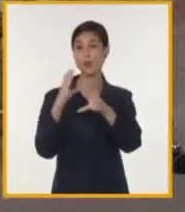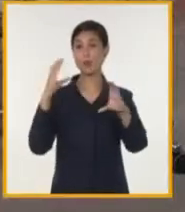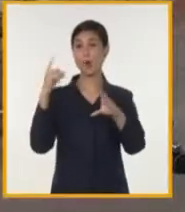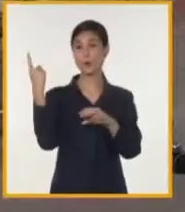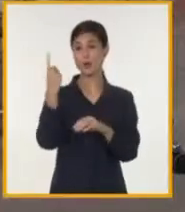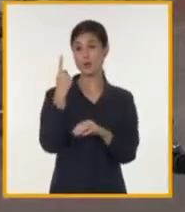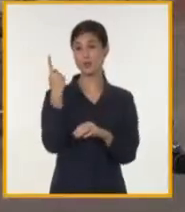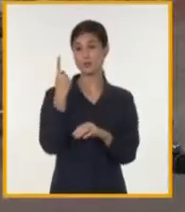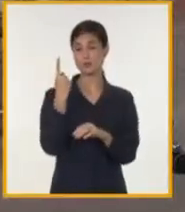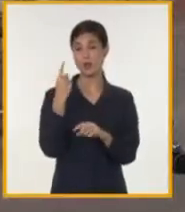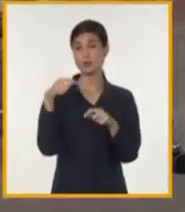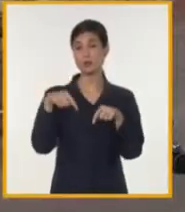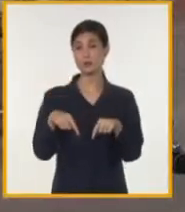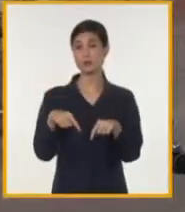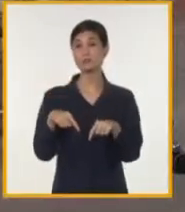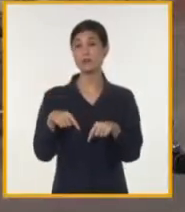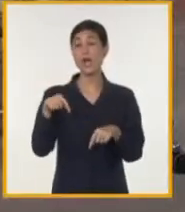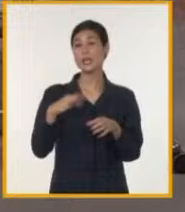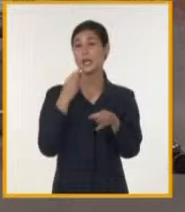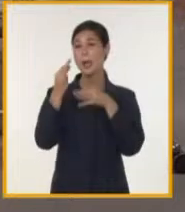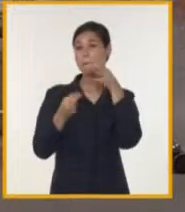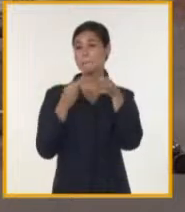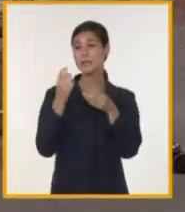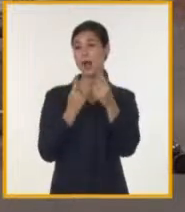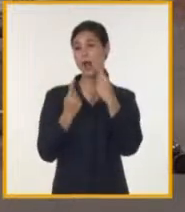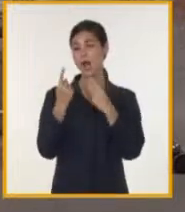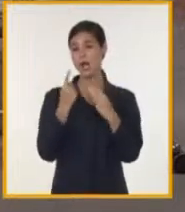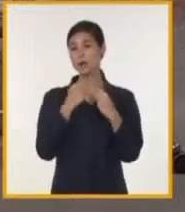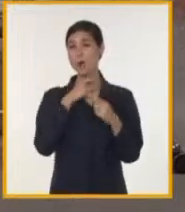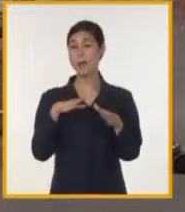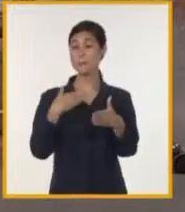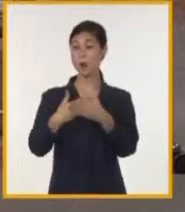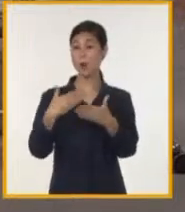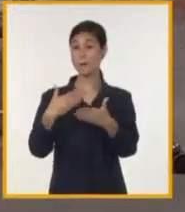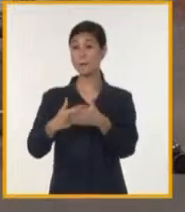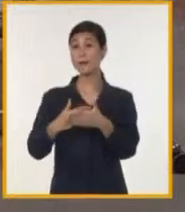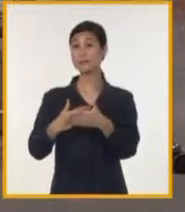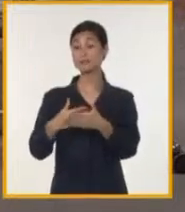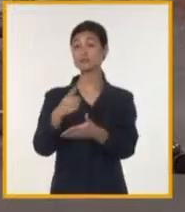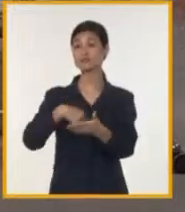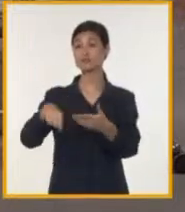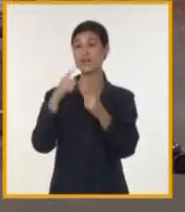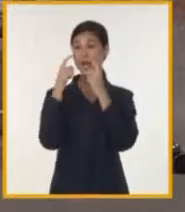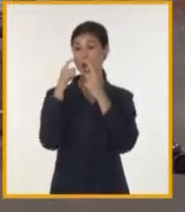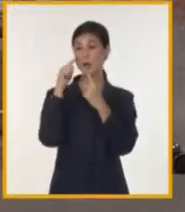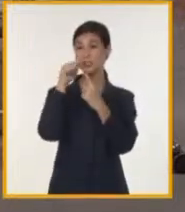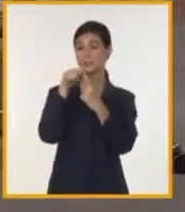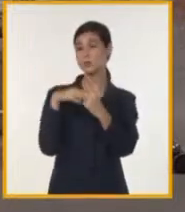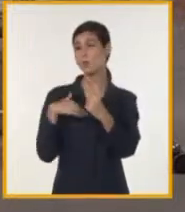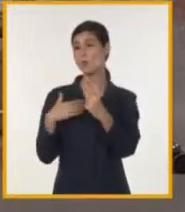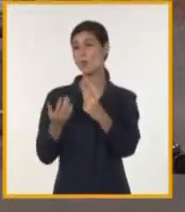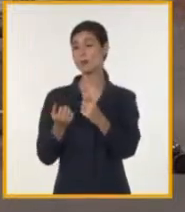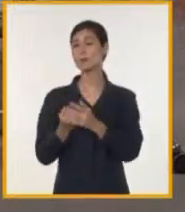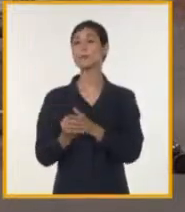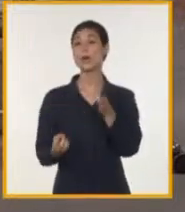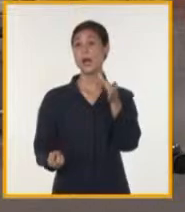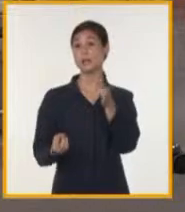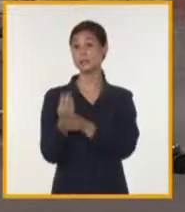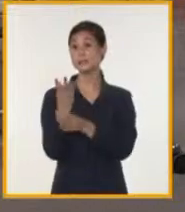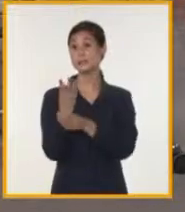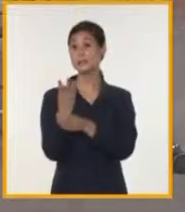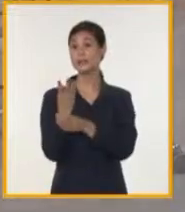cosas a las cuales se dedica esta empresa. surge para